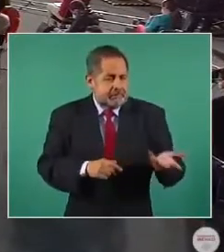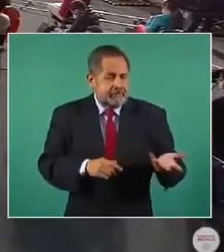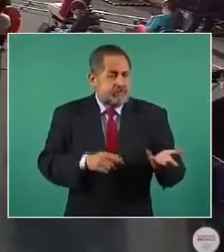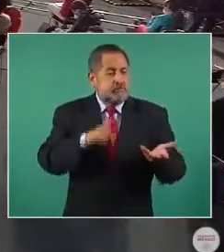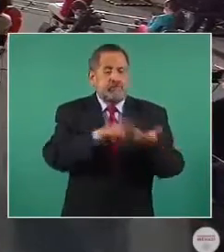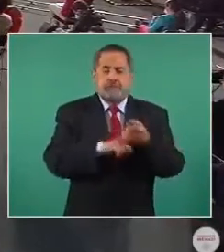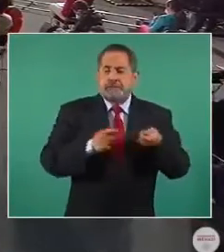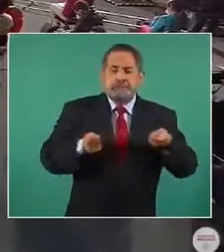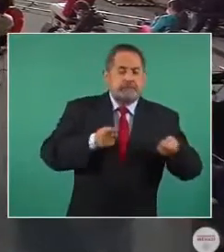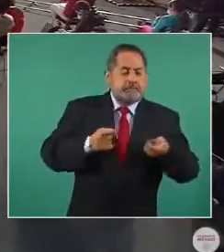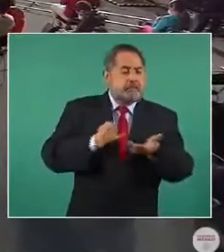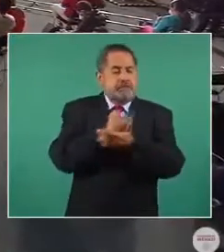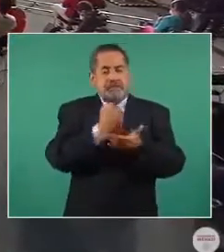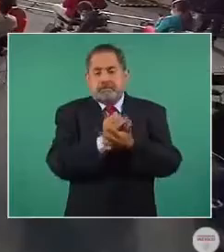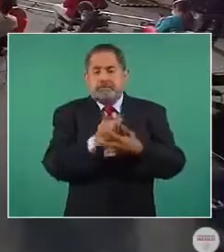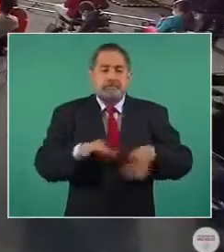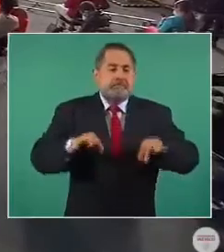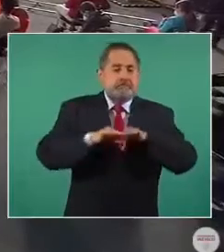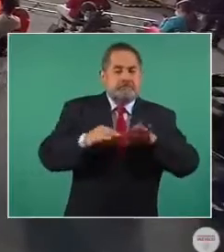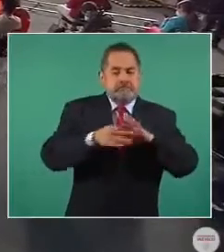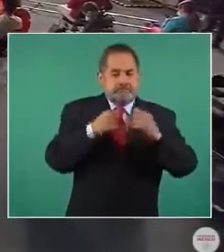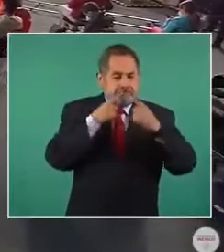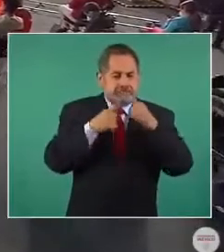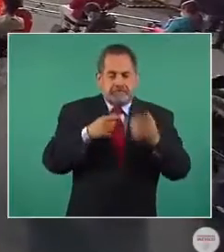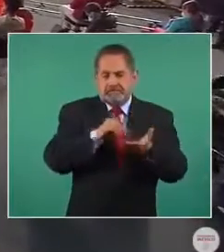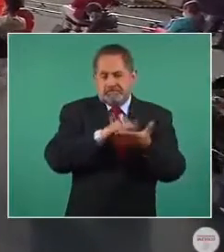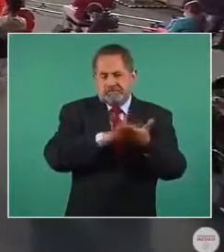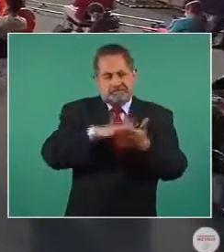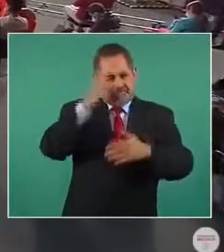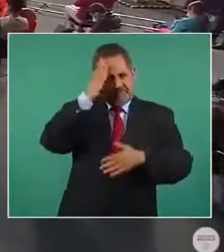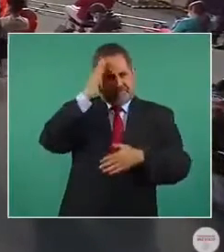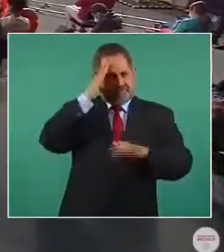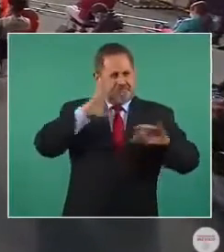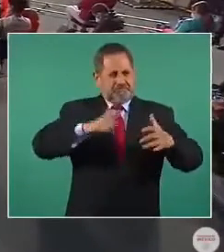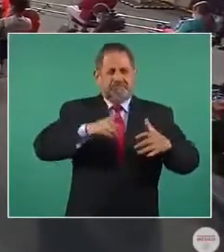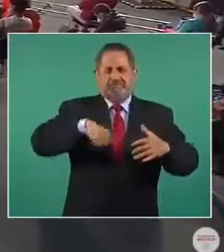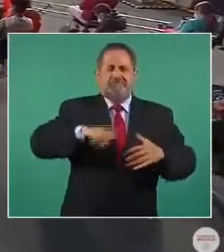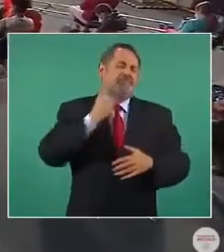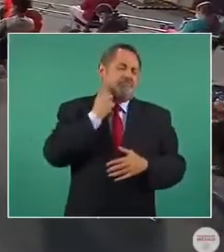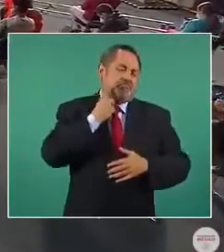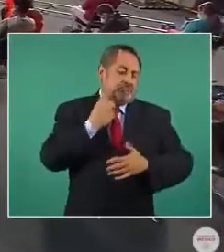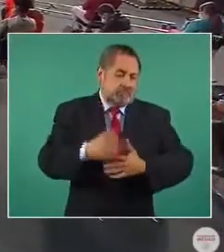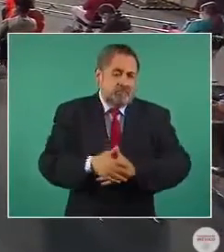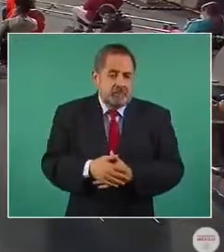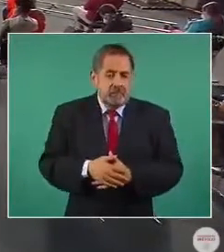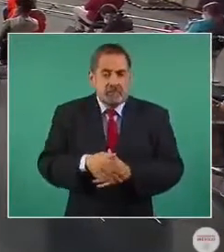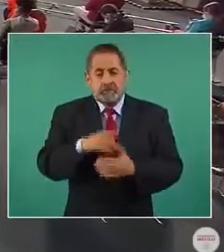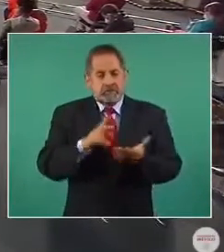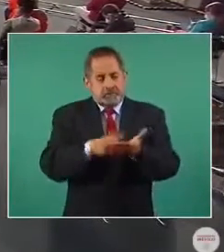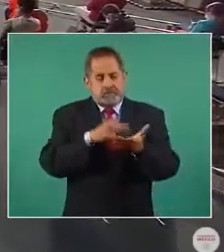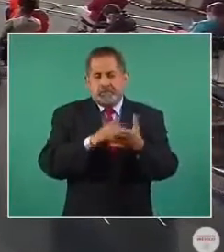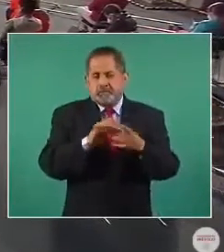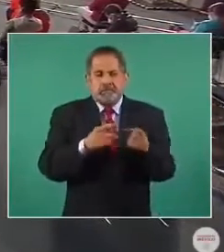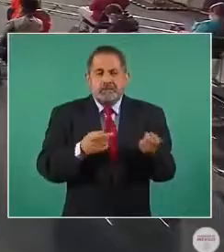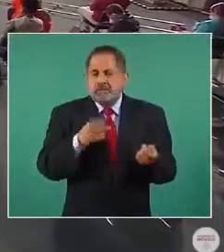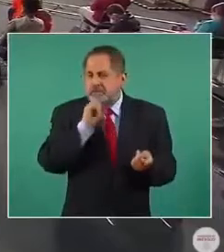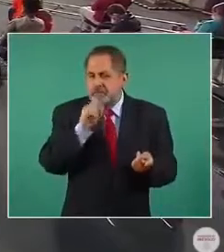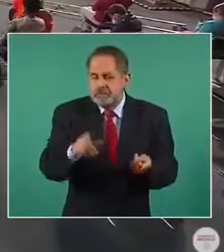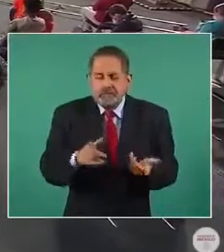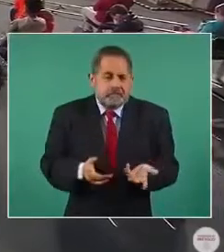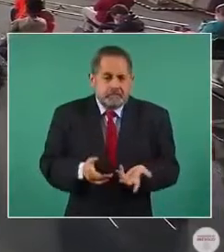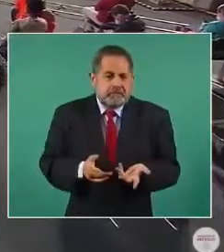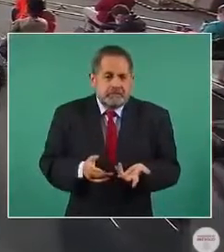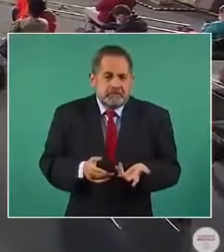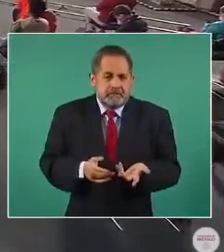toman las decisiones más importantes, pues son nada menos pues la cabeza de varias decisiones que toman la Cámara de Diputados, pero también pues